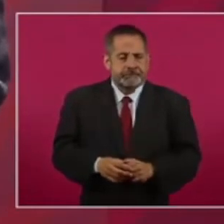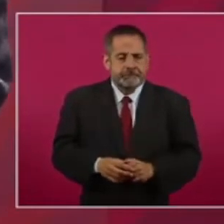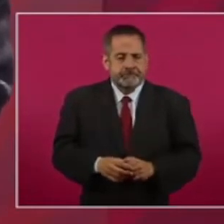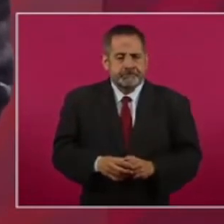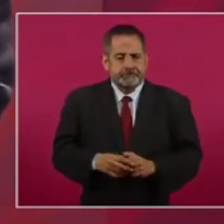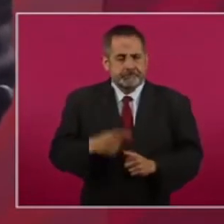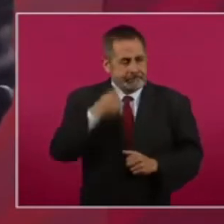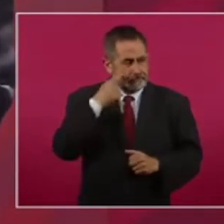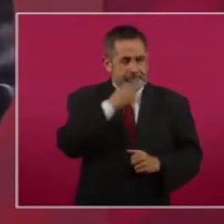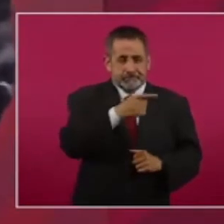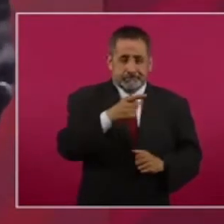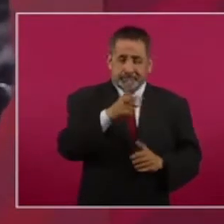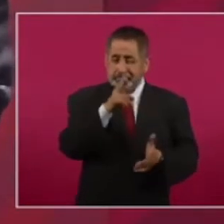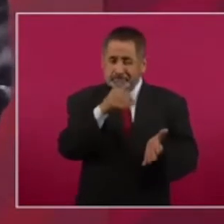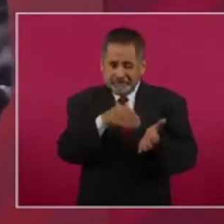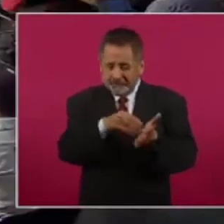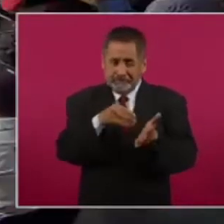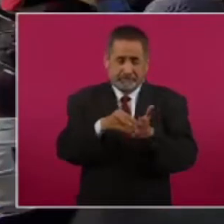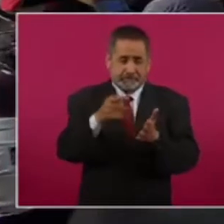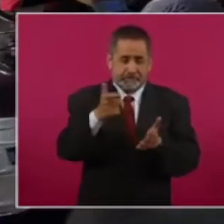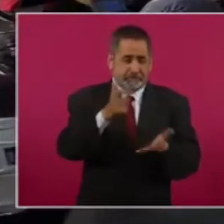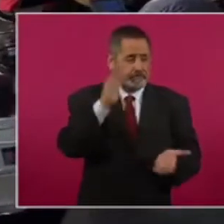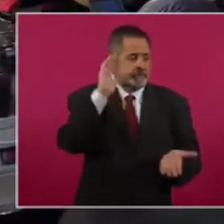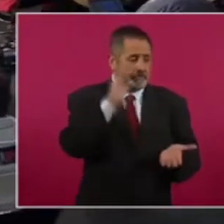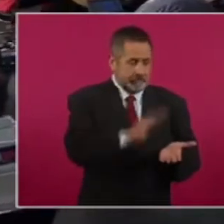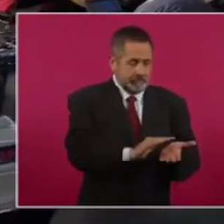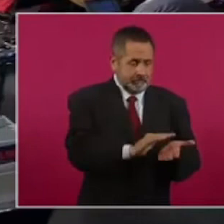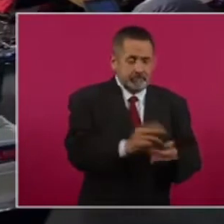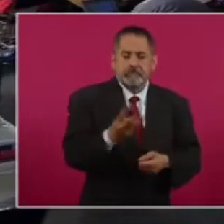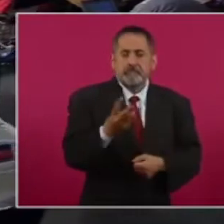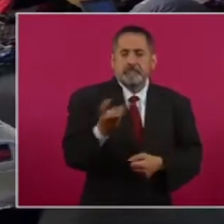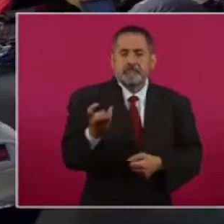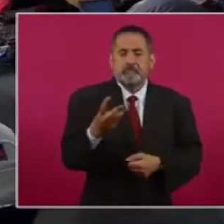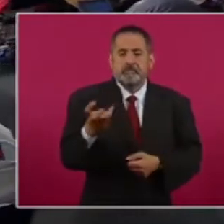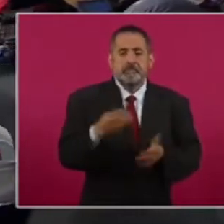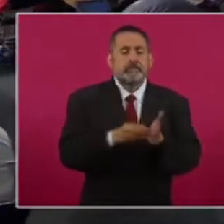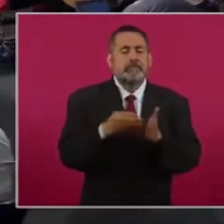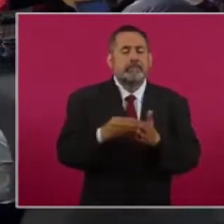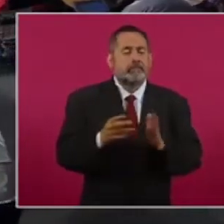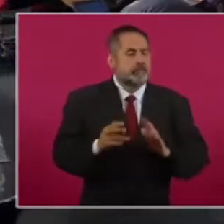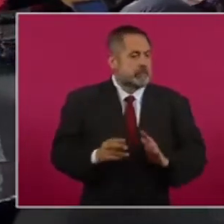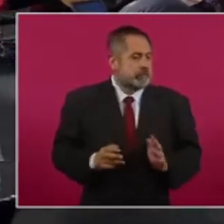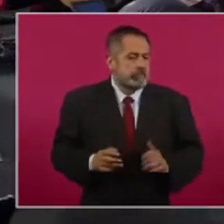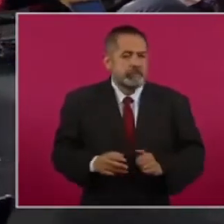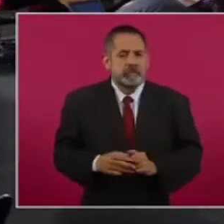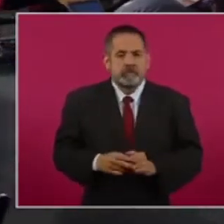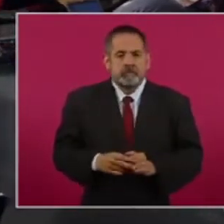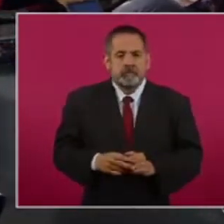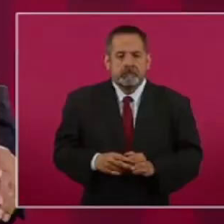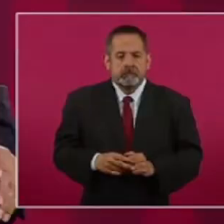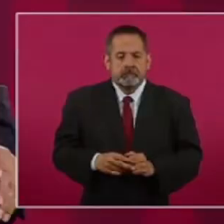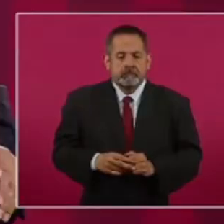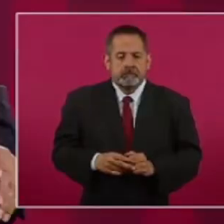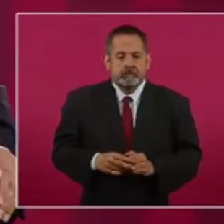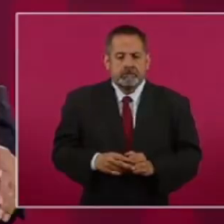de 2,000 a 300 millones.